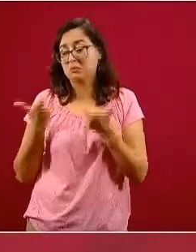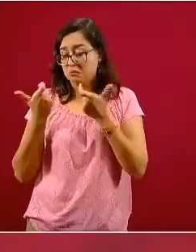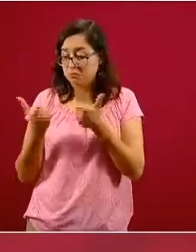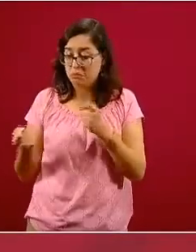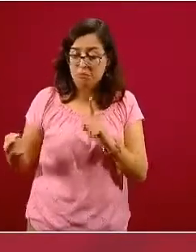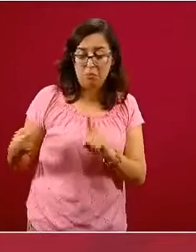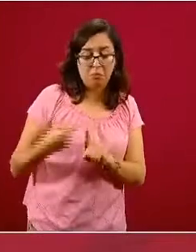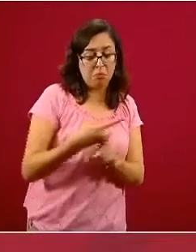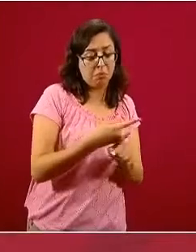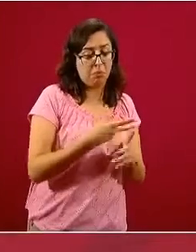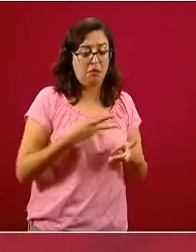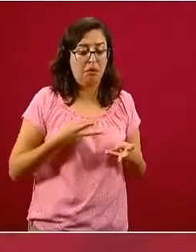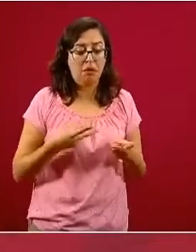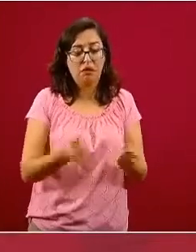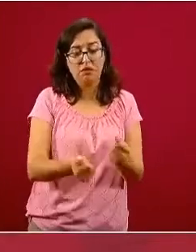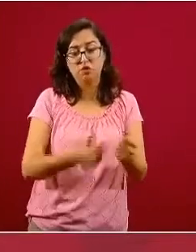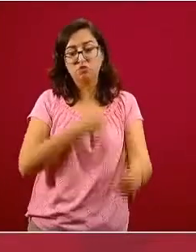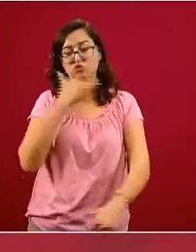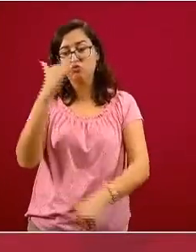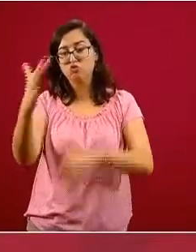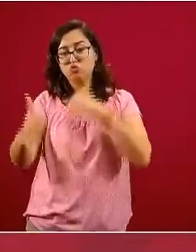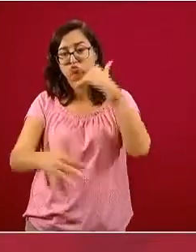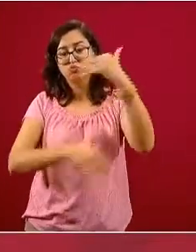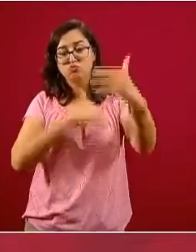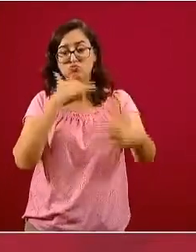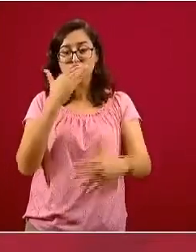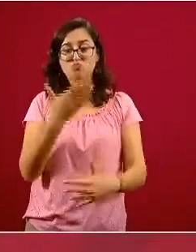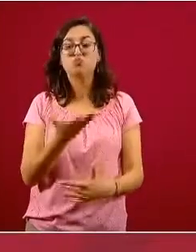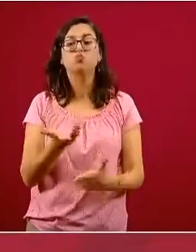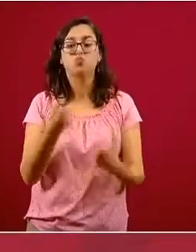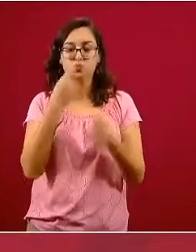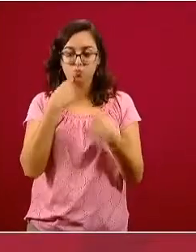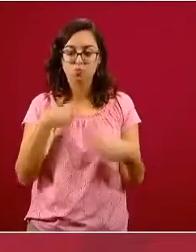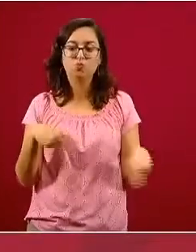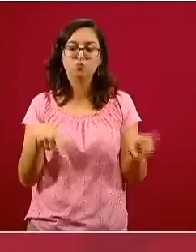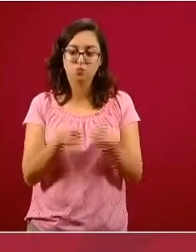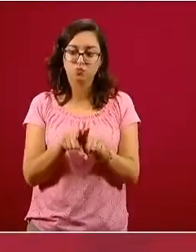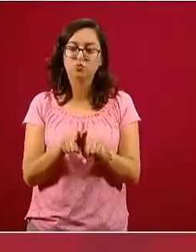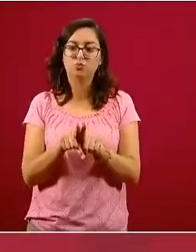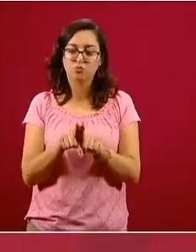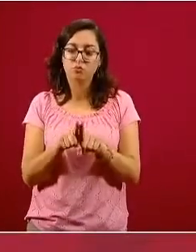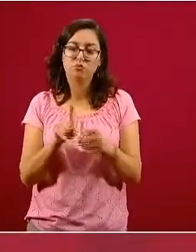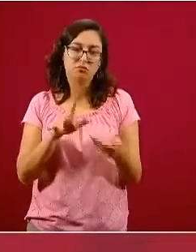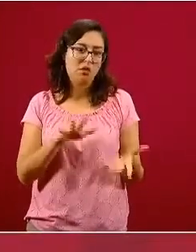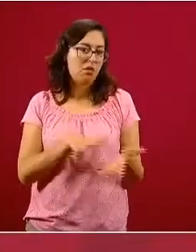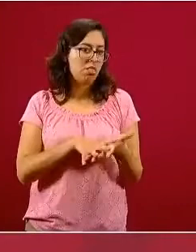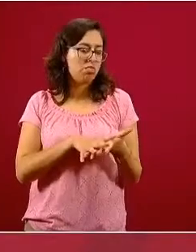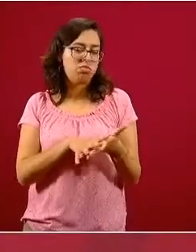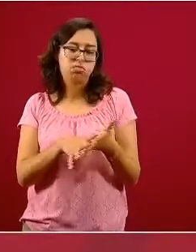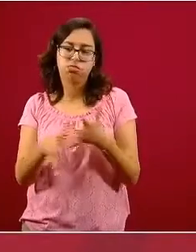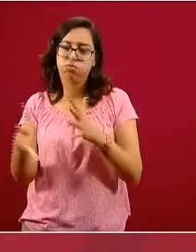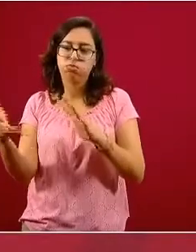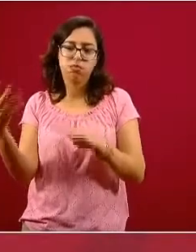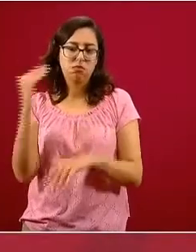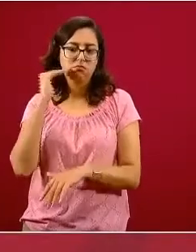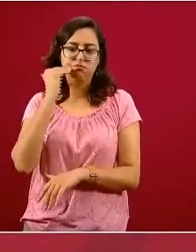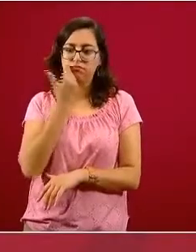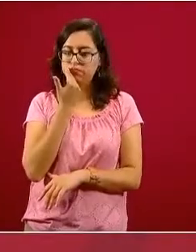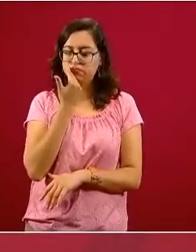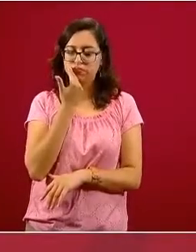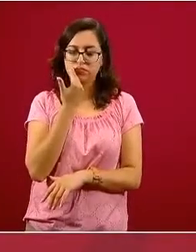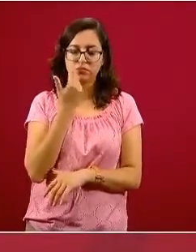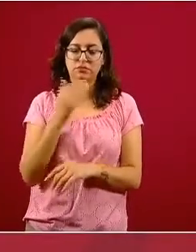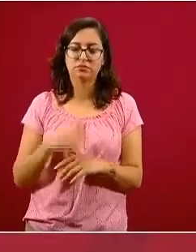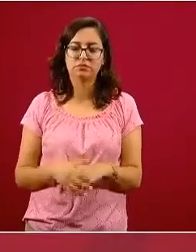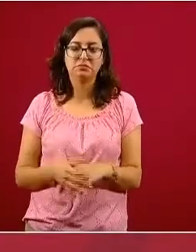los bienes públicos, de corrupción, pues también hubo distorsiones del ejercicio de esas